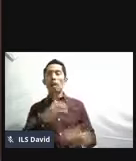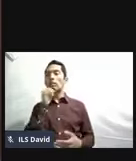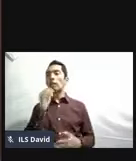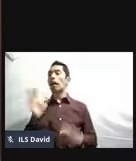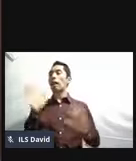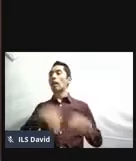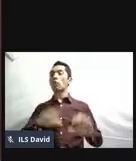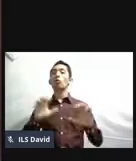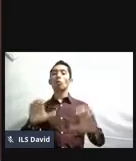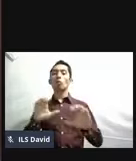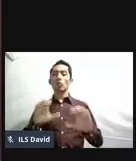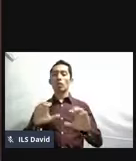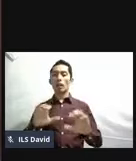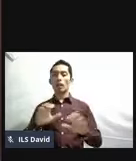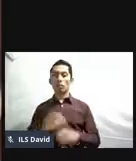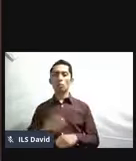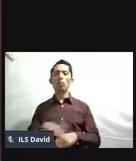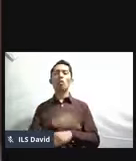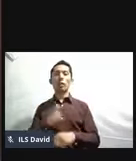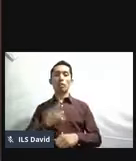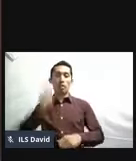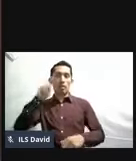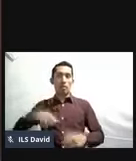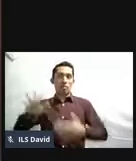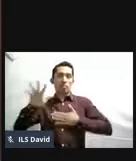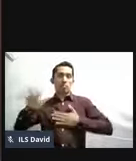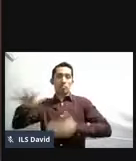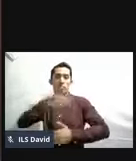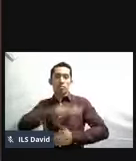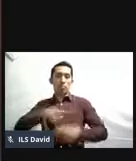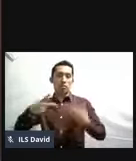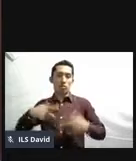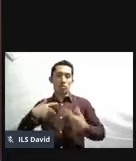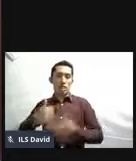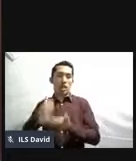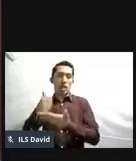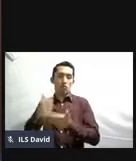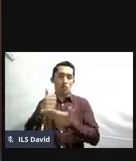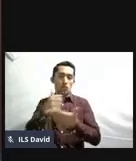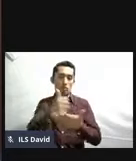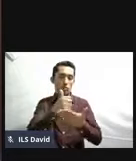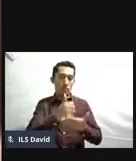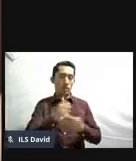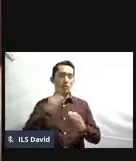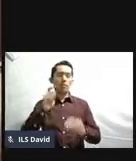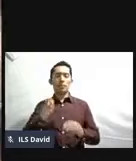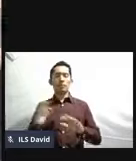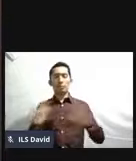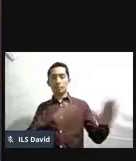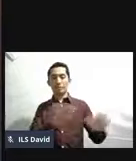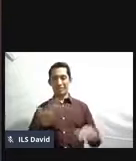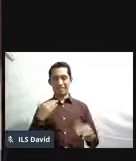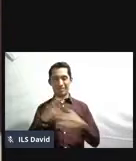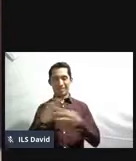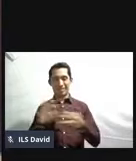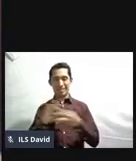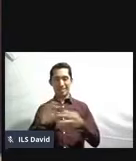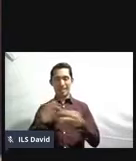que hablemos del compromiso social. Les decía hace un momento que la responsabilidad tiene